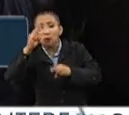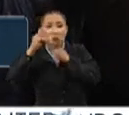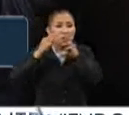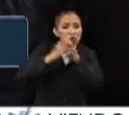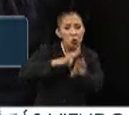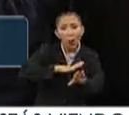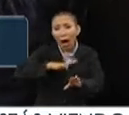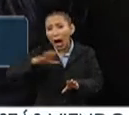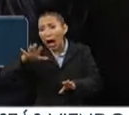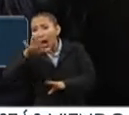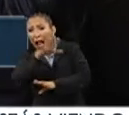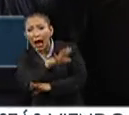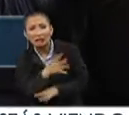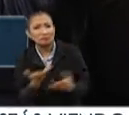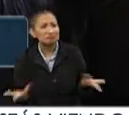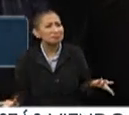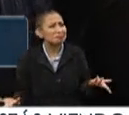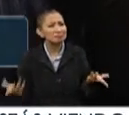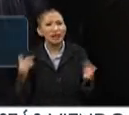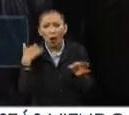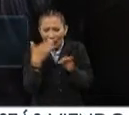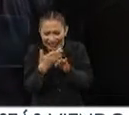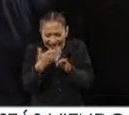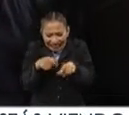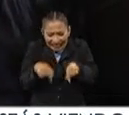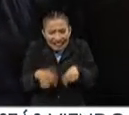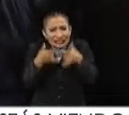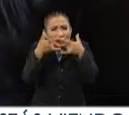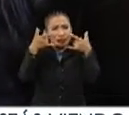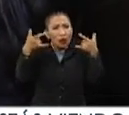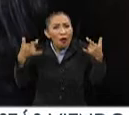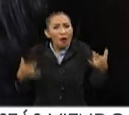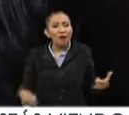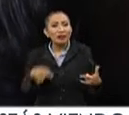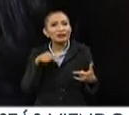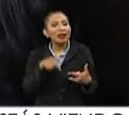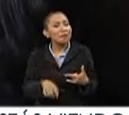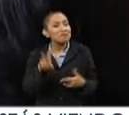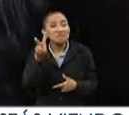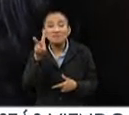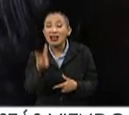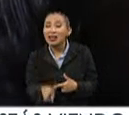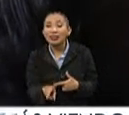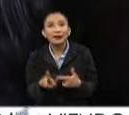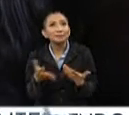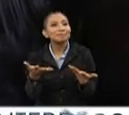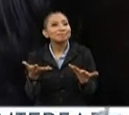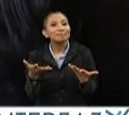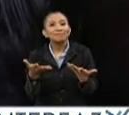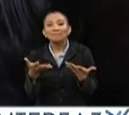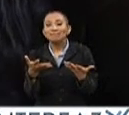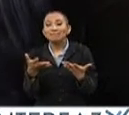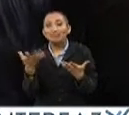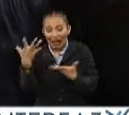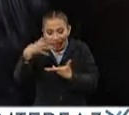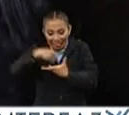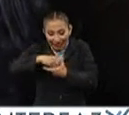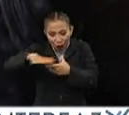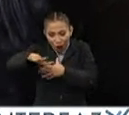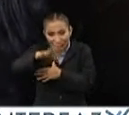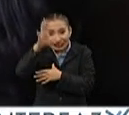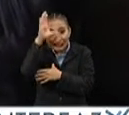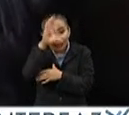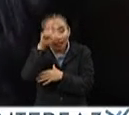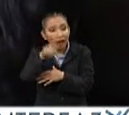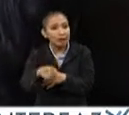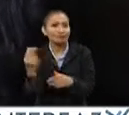que vivimos, en el momento histórico, te podría decir que estamos, de verdad, el estar dentro de la